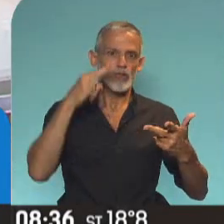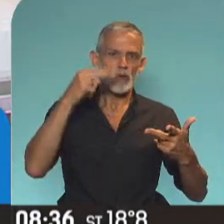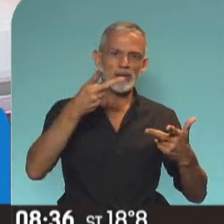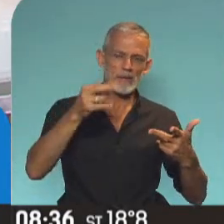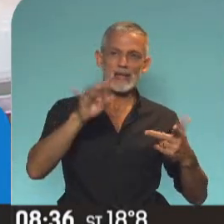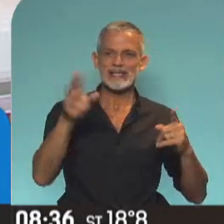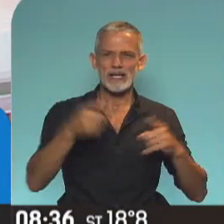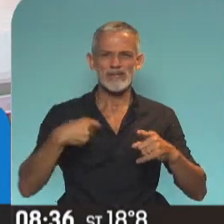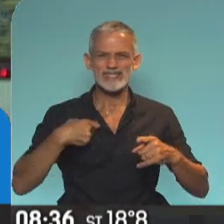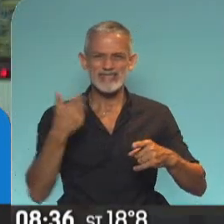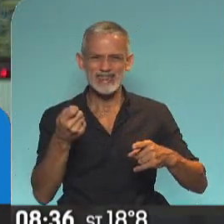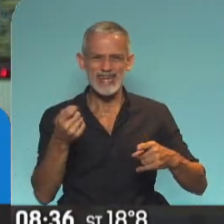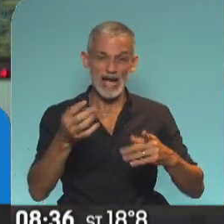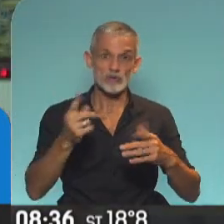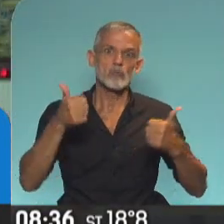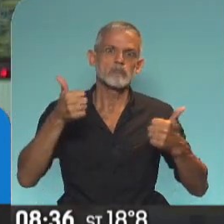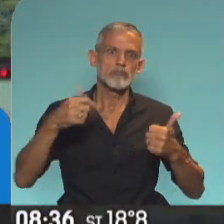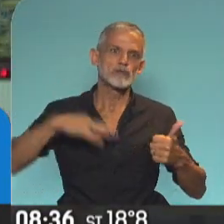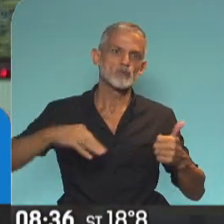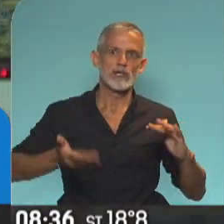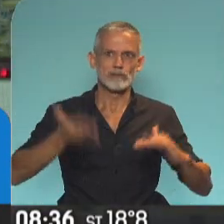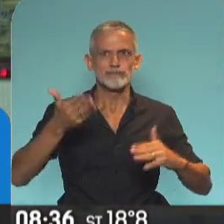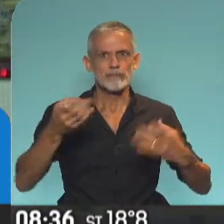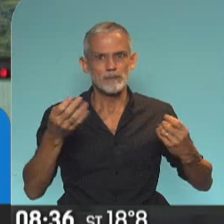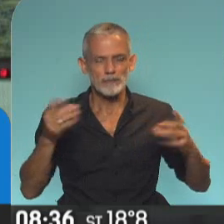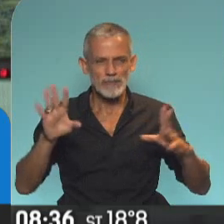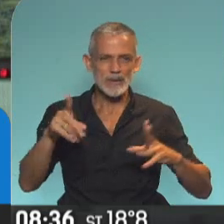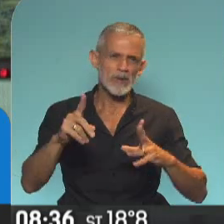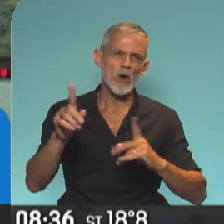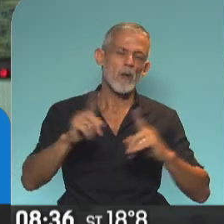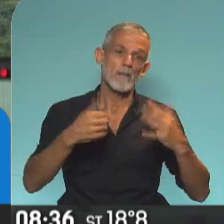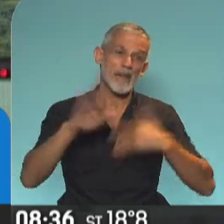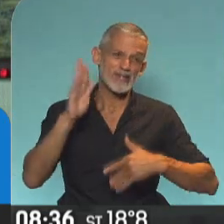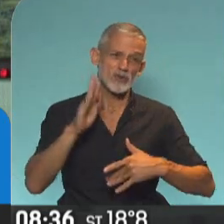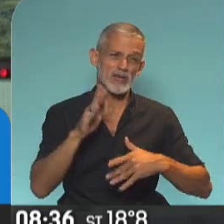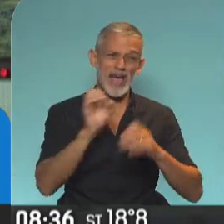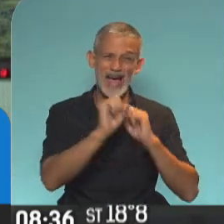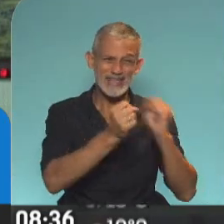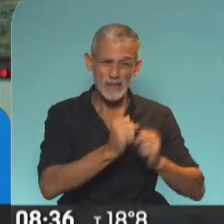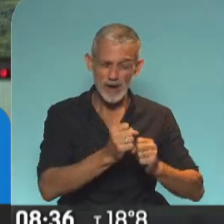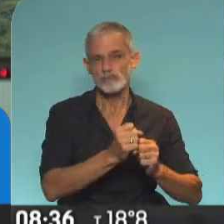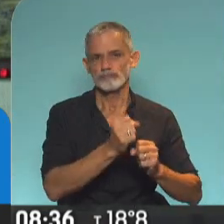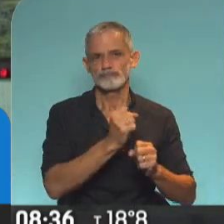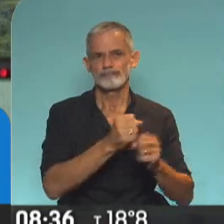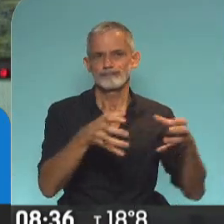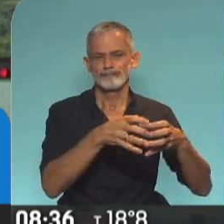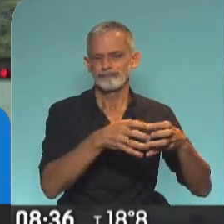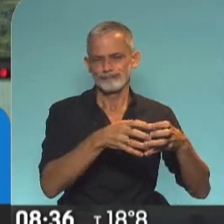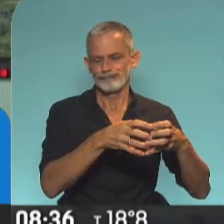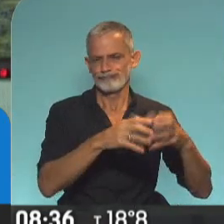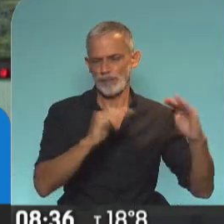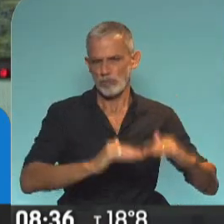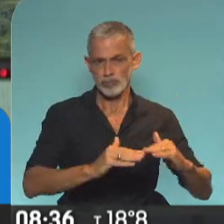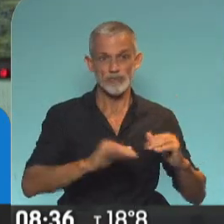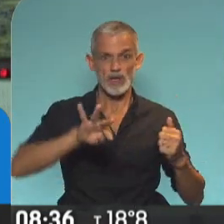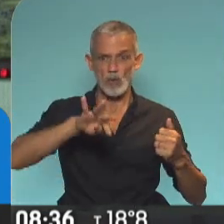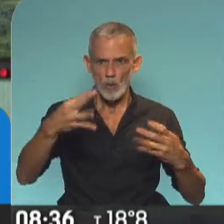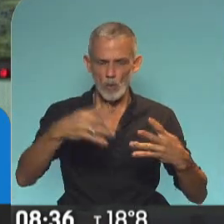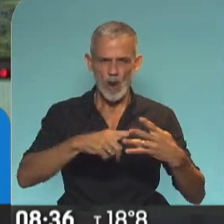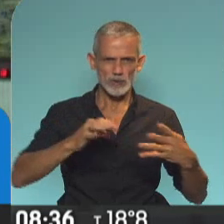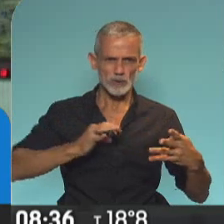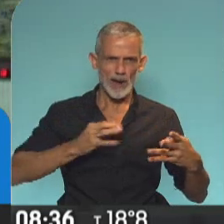algunos sindicatos han podido tener buenas negociaciones, pero en promedio le ha ido mal a la clase trabajadora. Entonces, consolidar un cuarto año de pérdida de